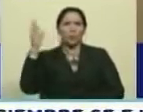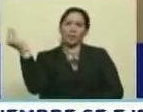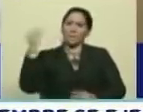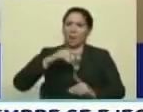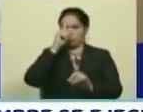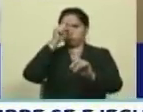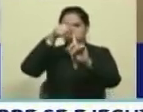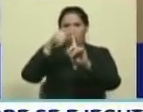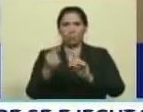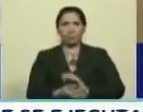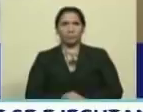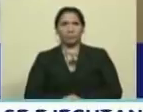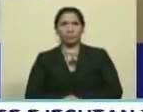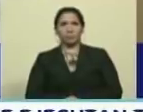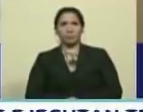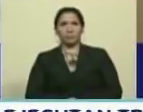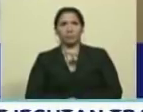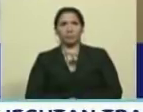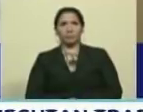allá,